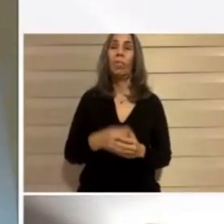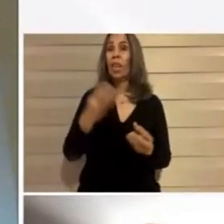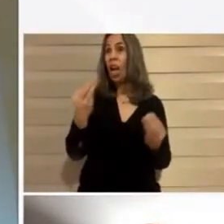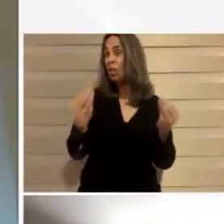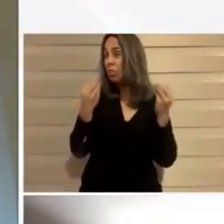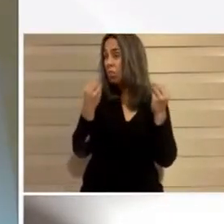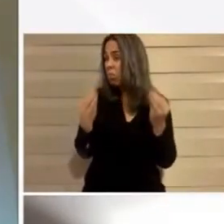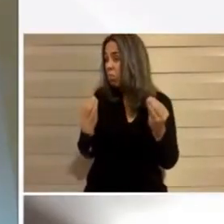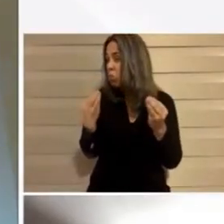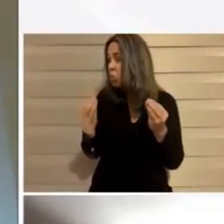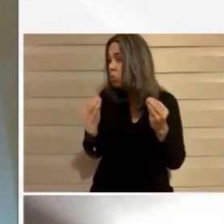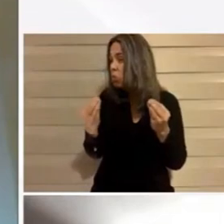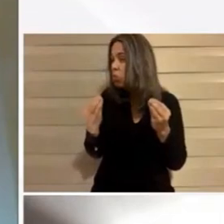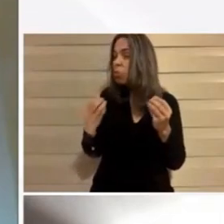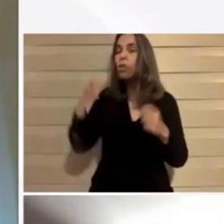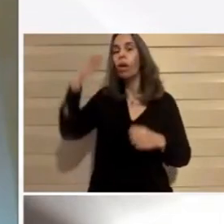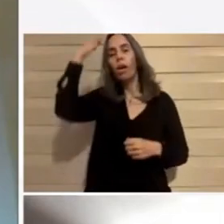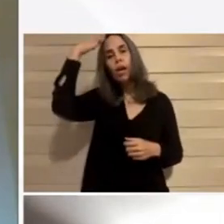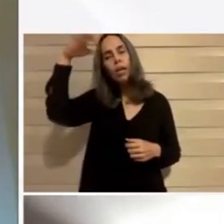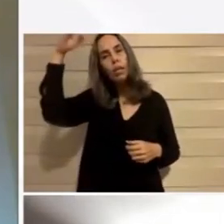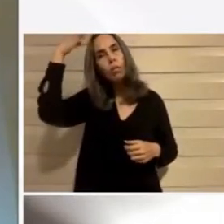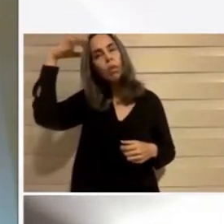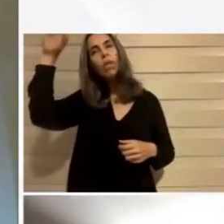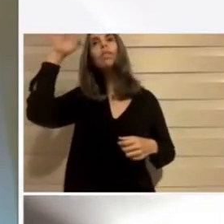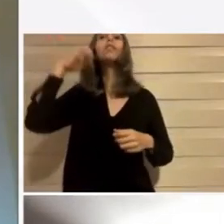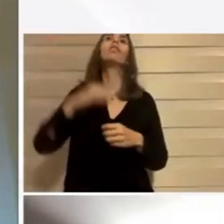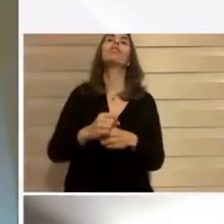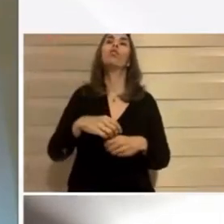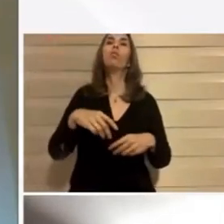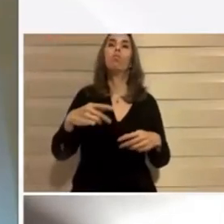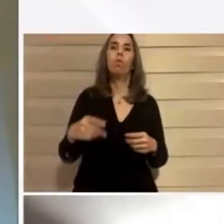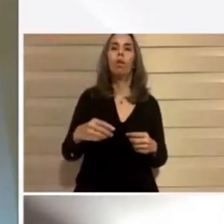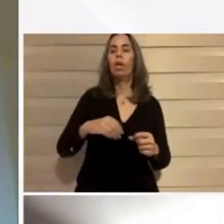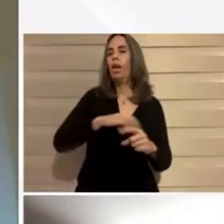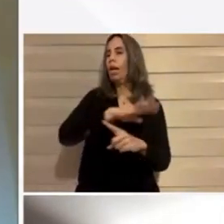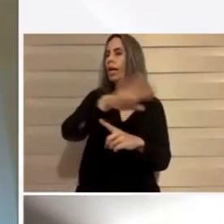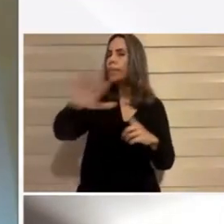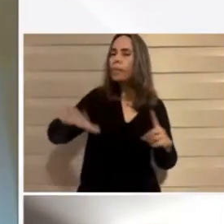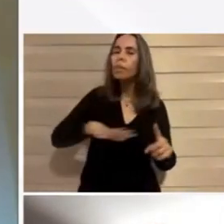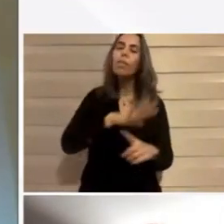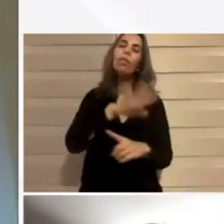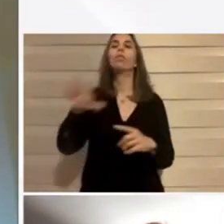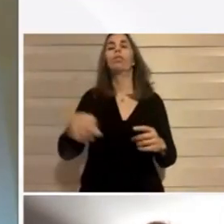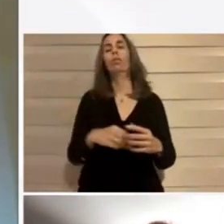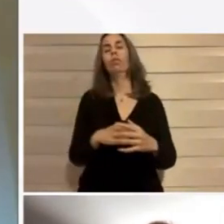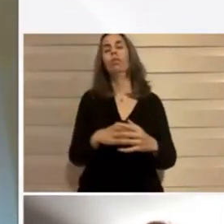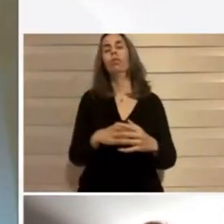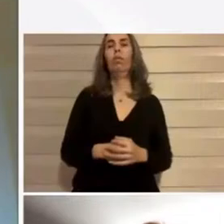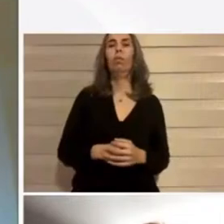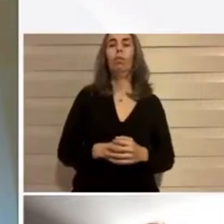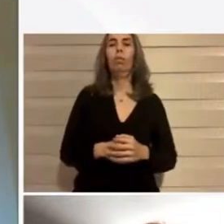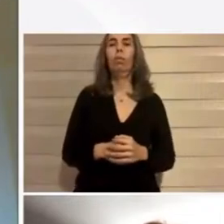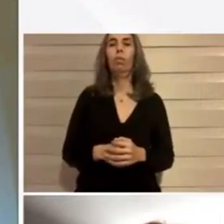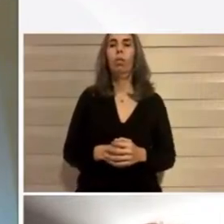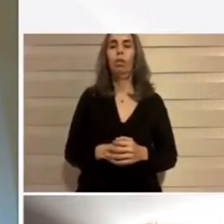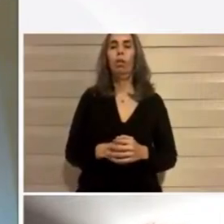experiencia, visión y respeto por la ciudadanía. Factor que han servido para la creación de nuevos